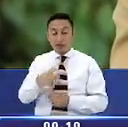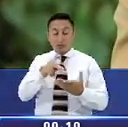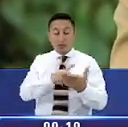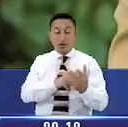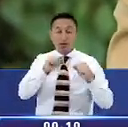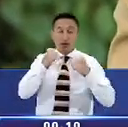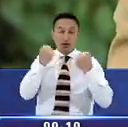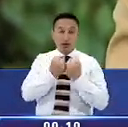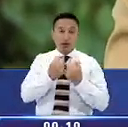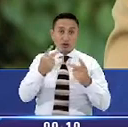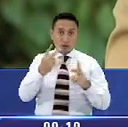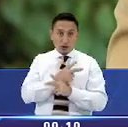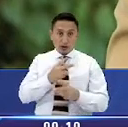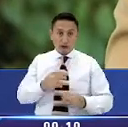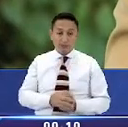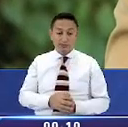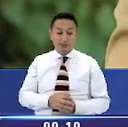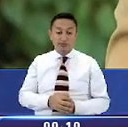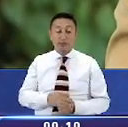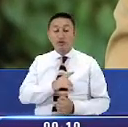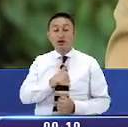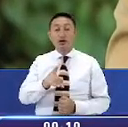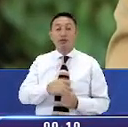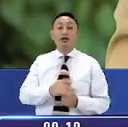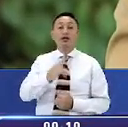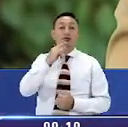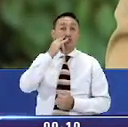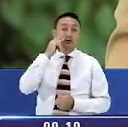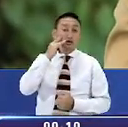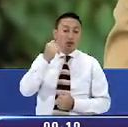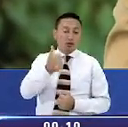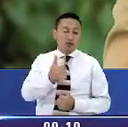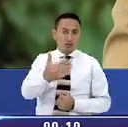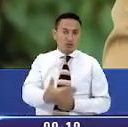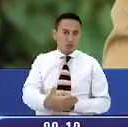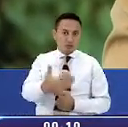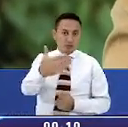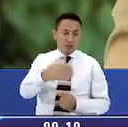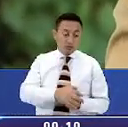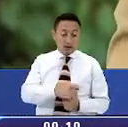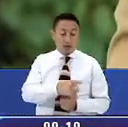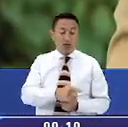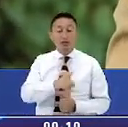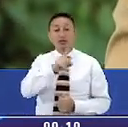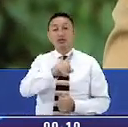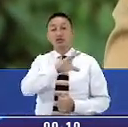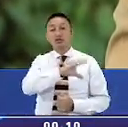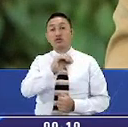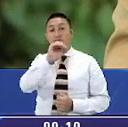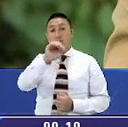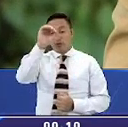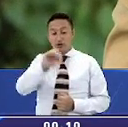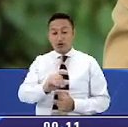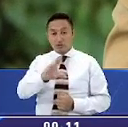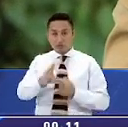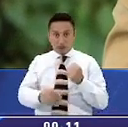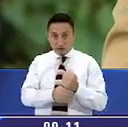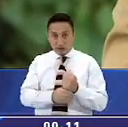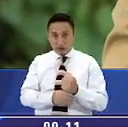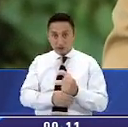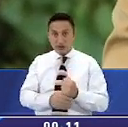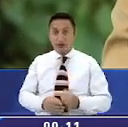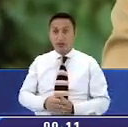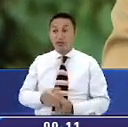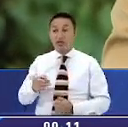de prevención y reducción de la desnutrición crónica infantil tendrán un incentivo tributario del 150% adicional sobre el monto de